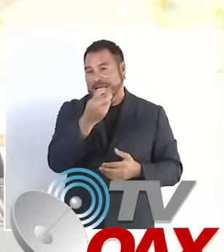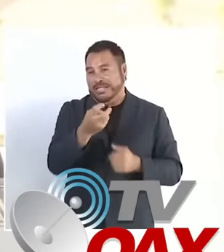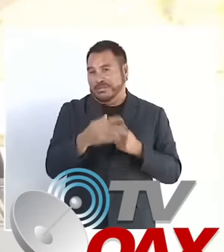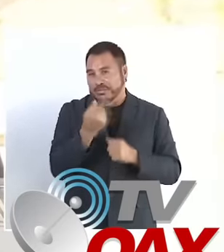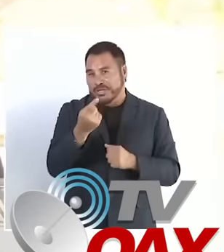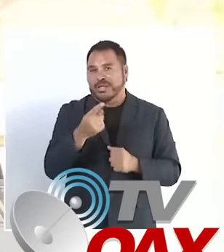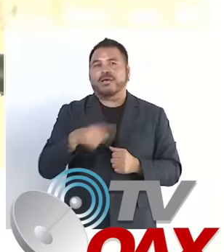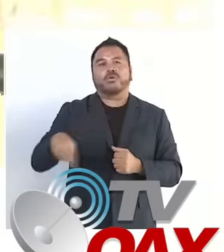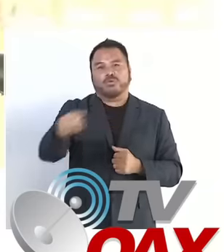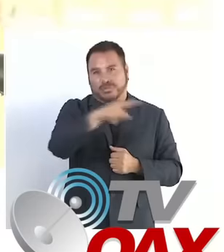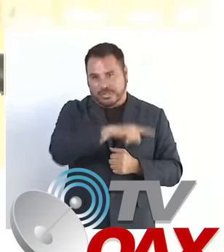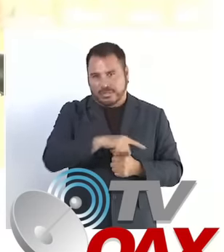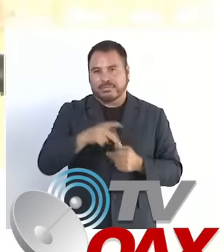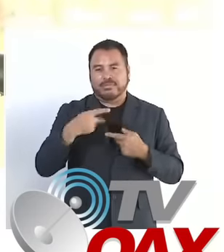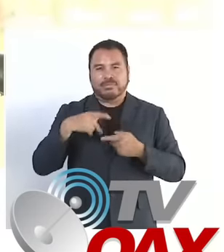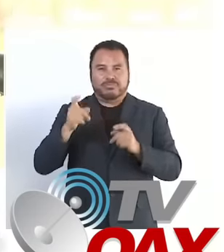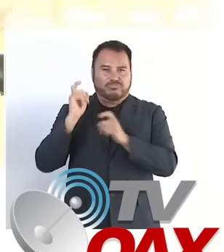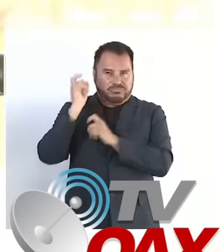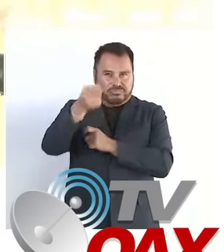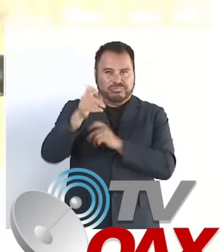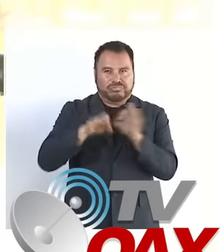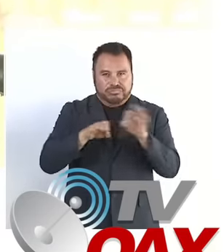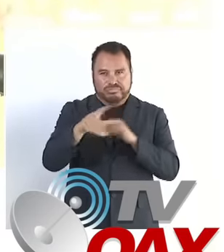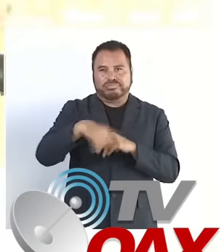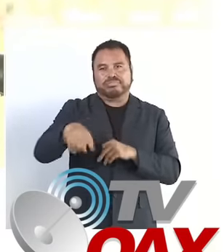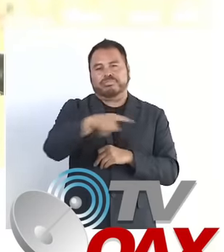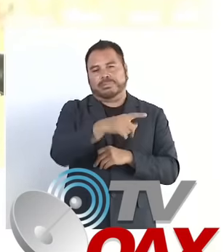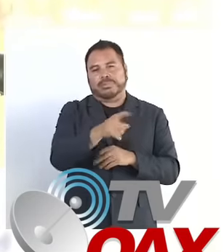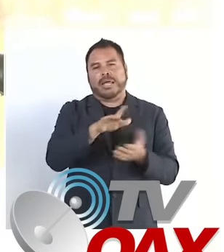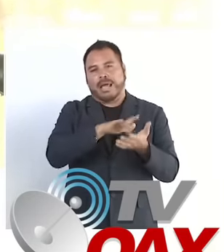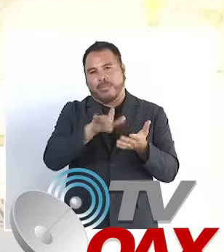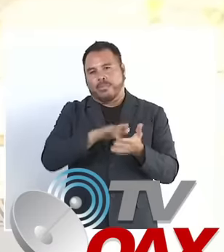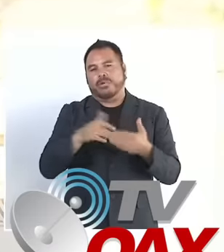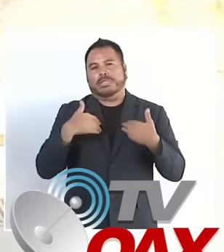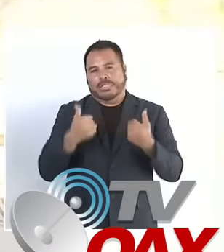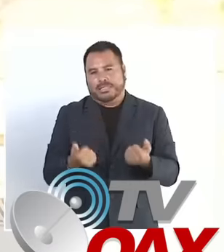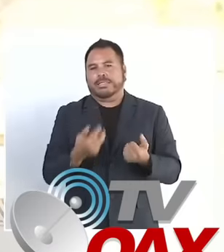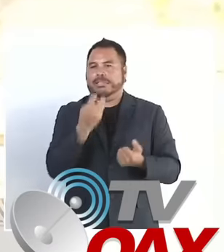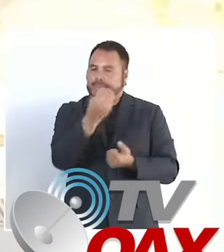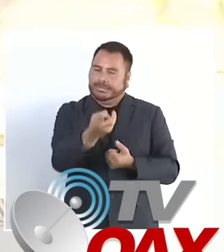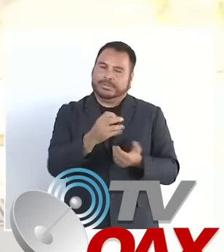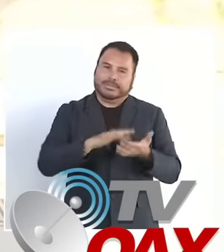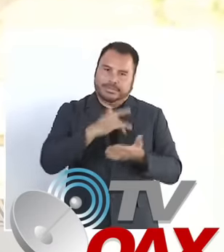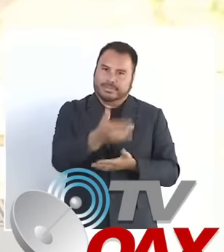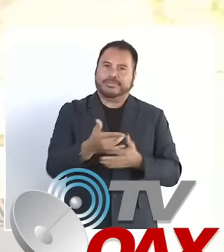la comprensión y al apoyo de los pescadores de San Felipe.